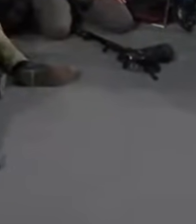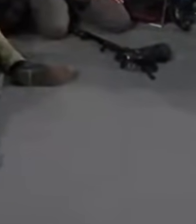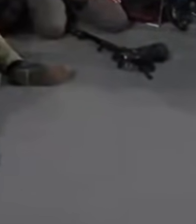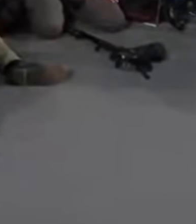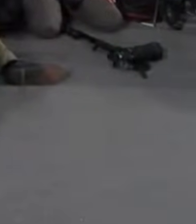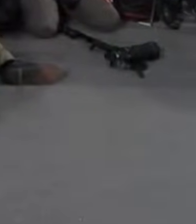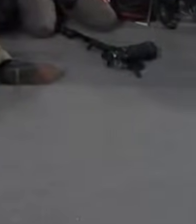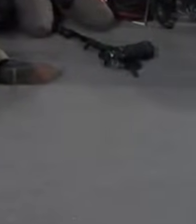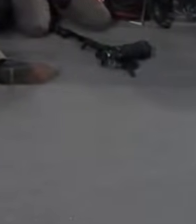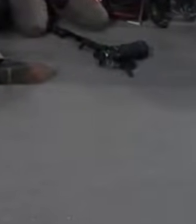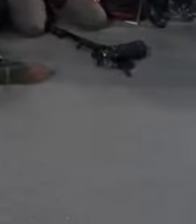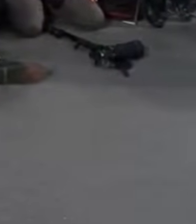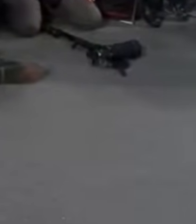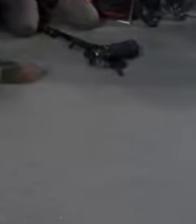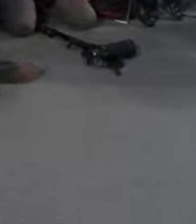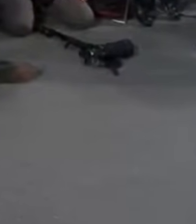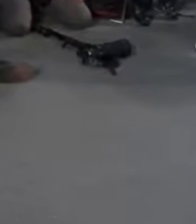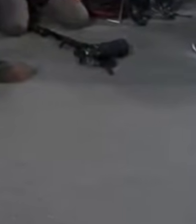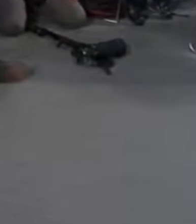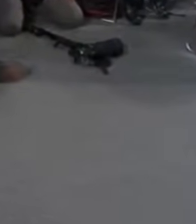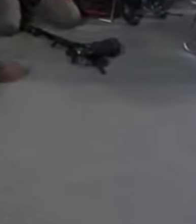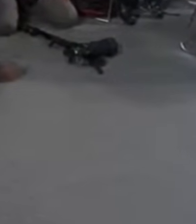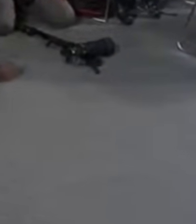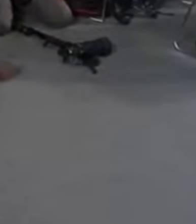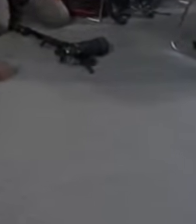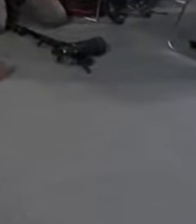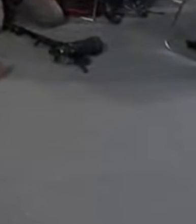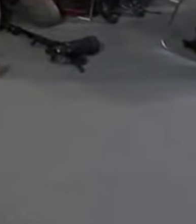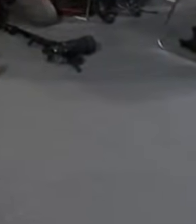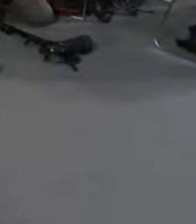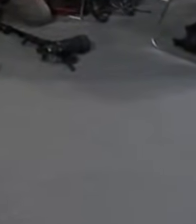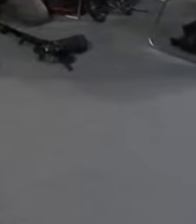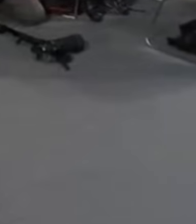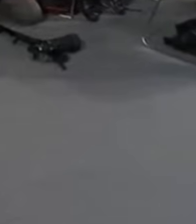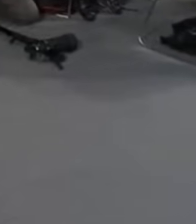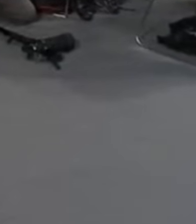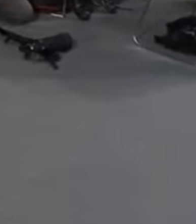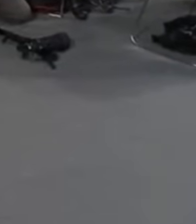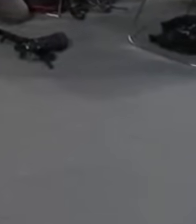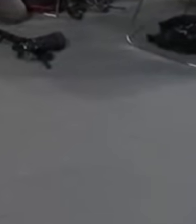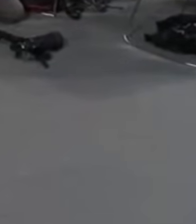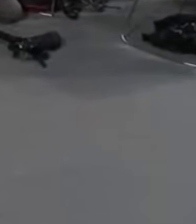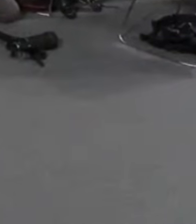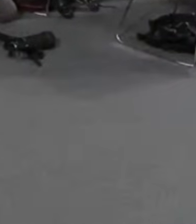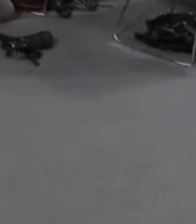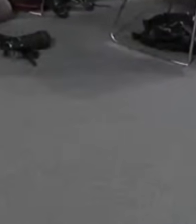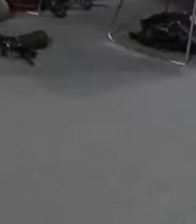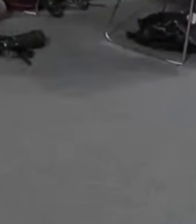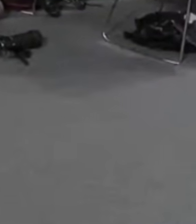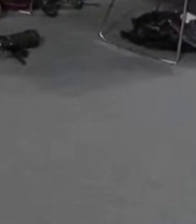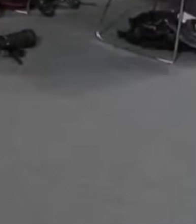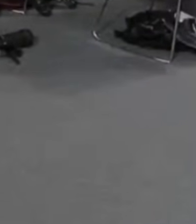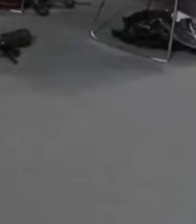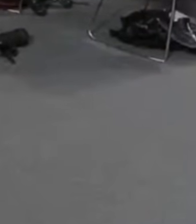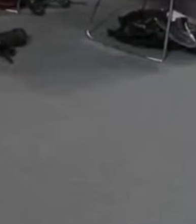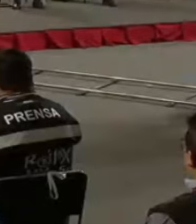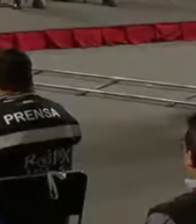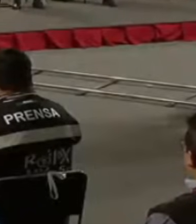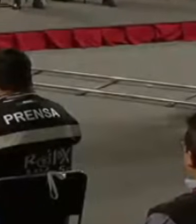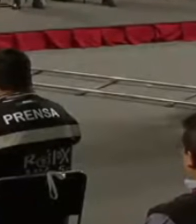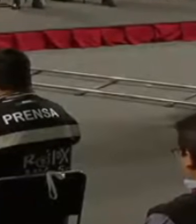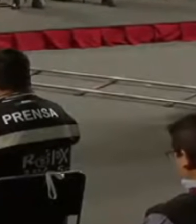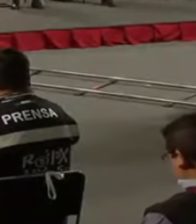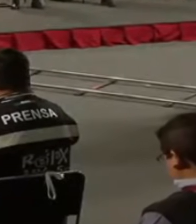Muy bien, vamos a iniciar. Les informo que vamos a reunirnos